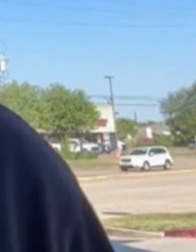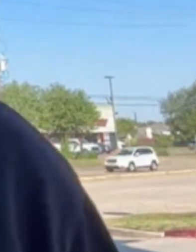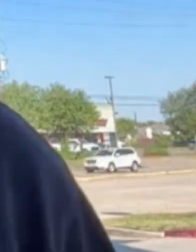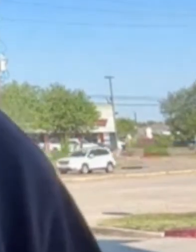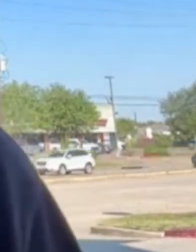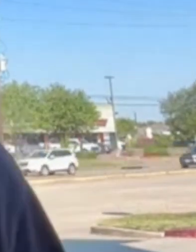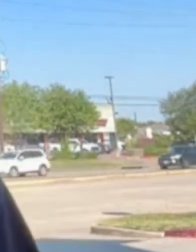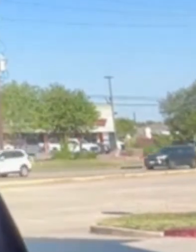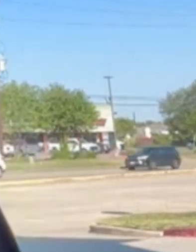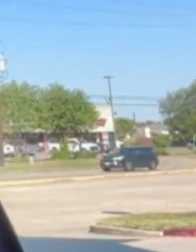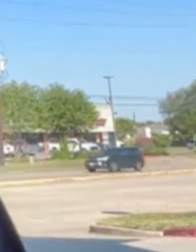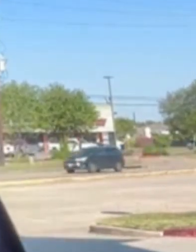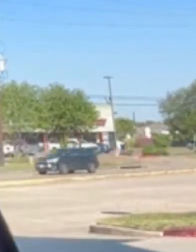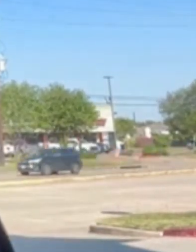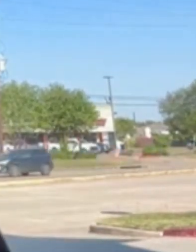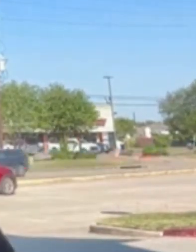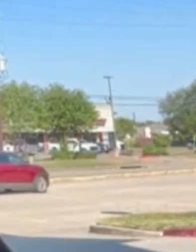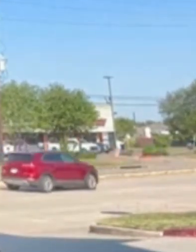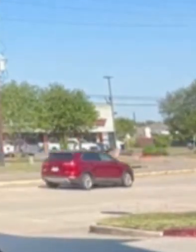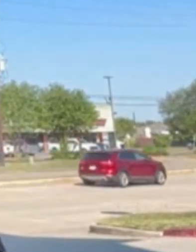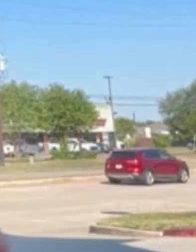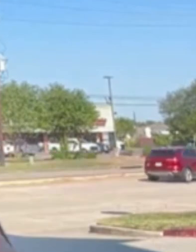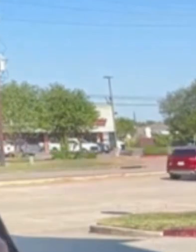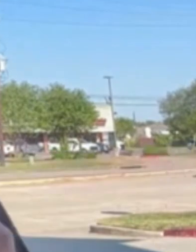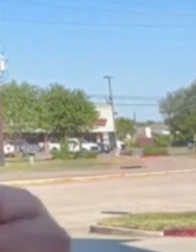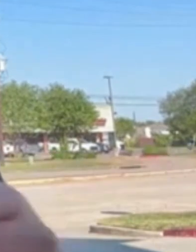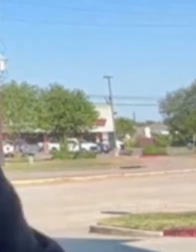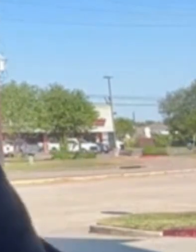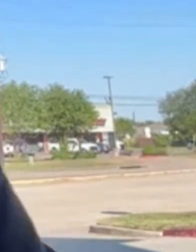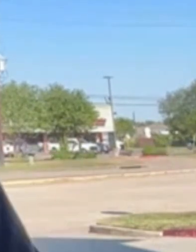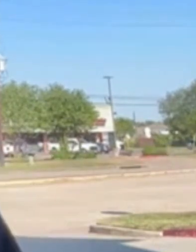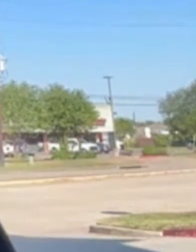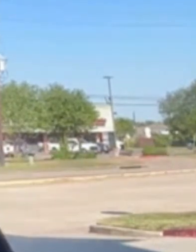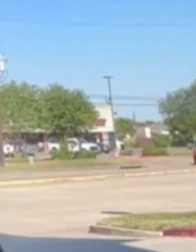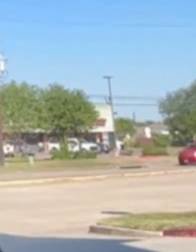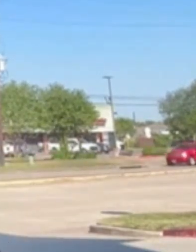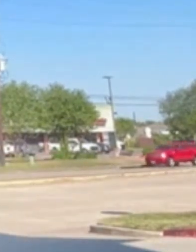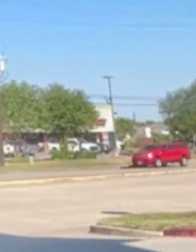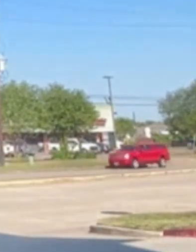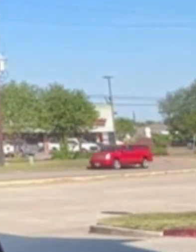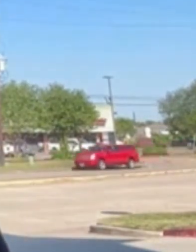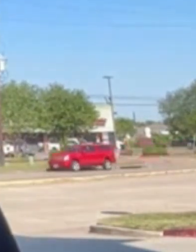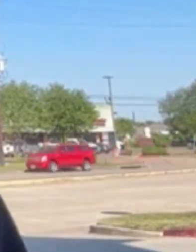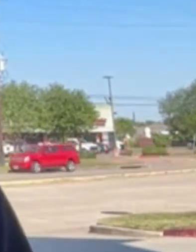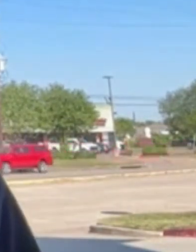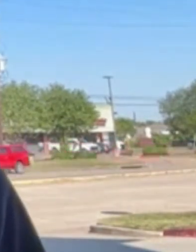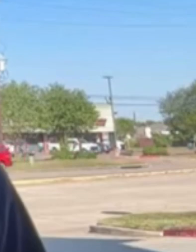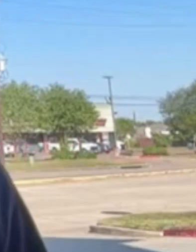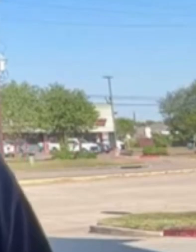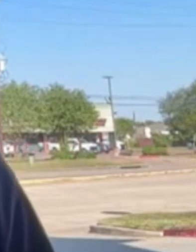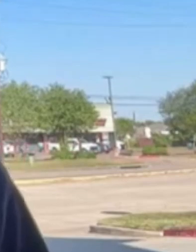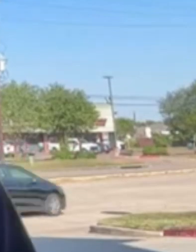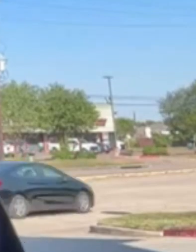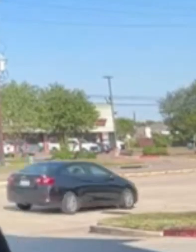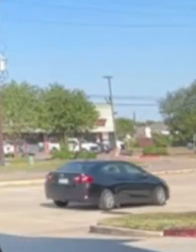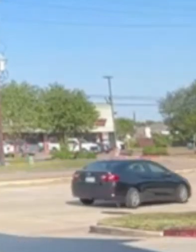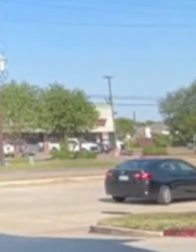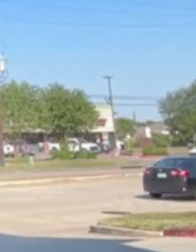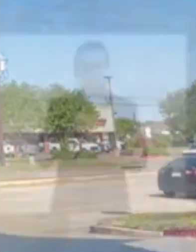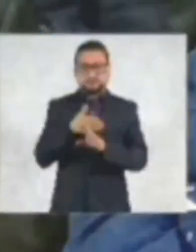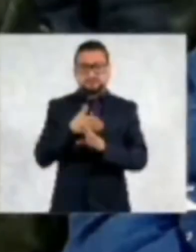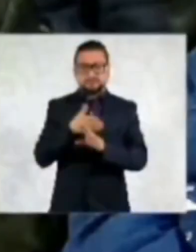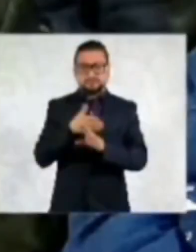corrección como la del día de hoy a esta reportera que le quiso meter ahí el tema Andrés Manuel López Obrador a lo ocurrido en el